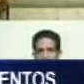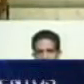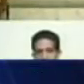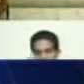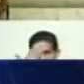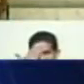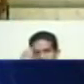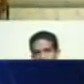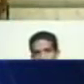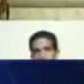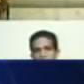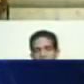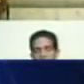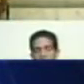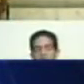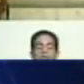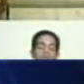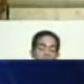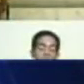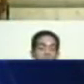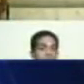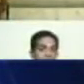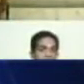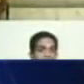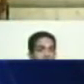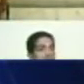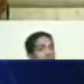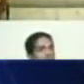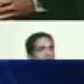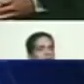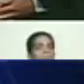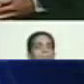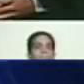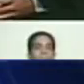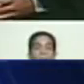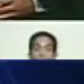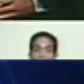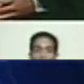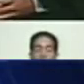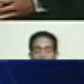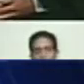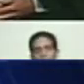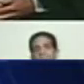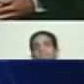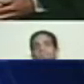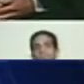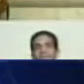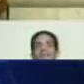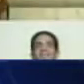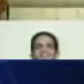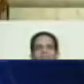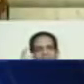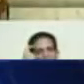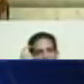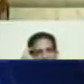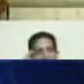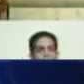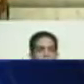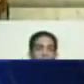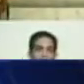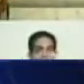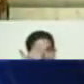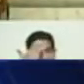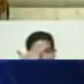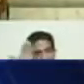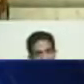Y quisiera ver muy pronto esa reconversión monetaria. Propongo 60 días, pero evalúen todo el aspecto técnico que propone la